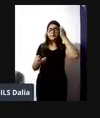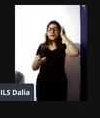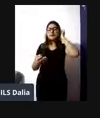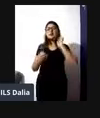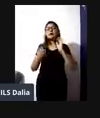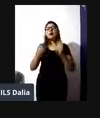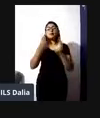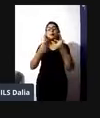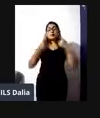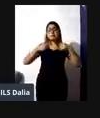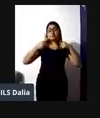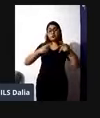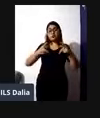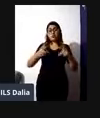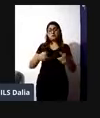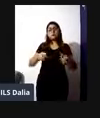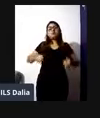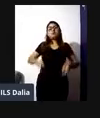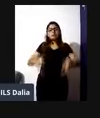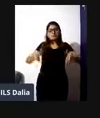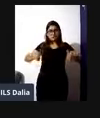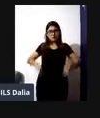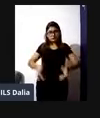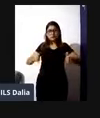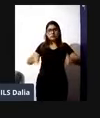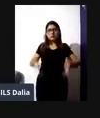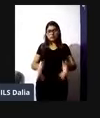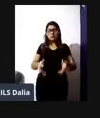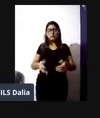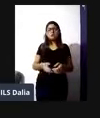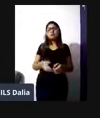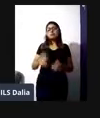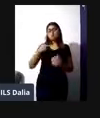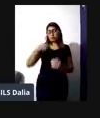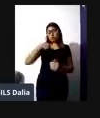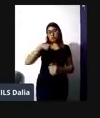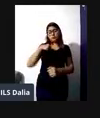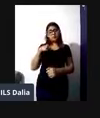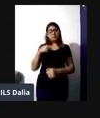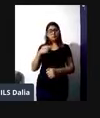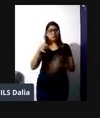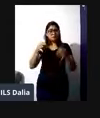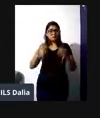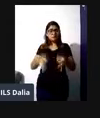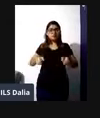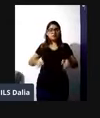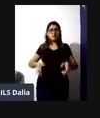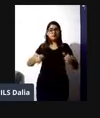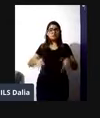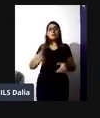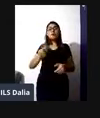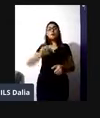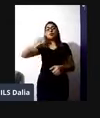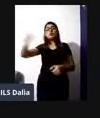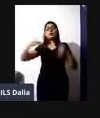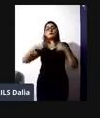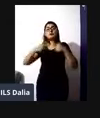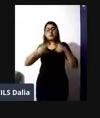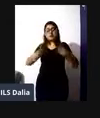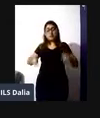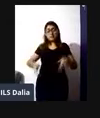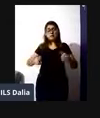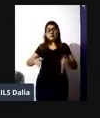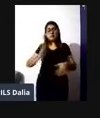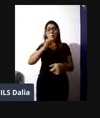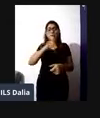ruedas, que es mi caso, no que uso silla de ruedas, pero hay otras personas que su movilidad es mucho más limitada y que